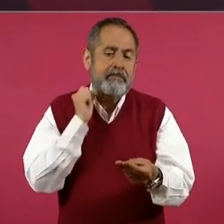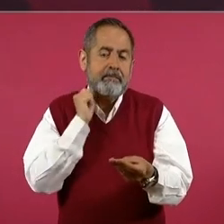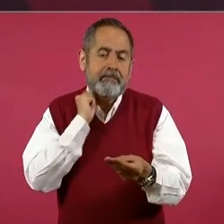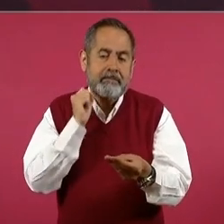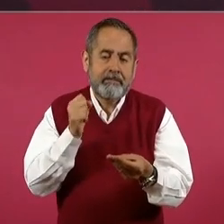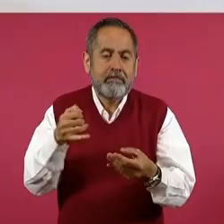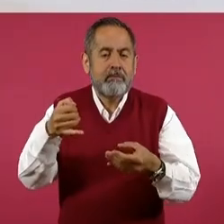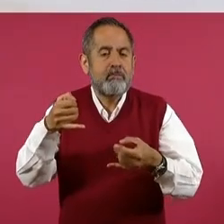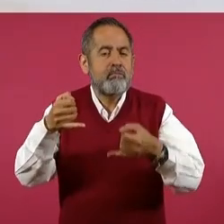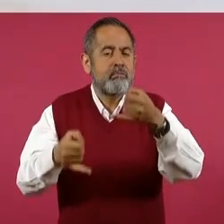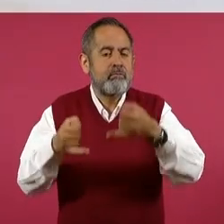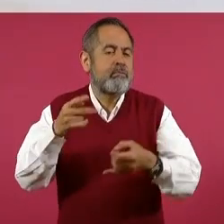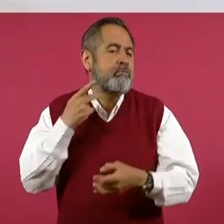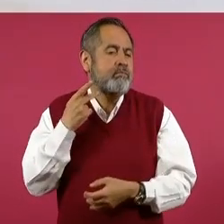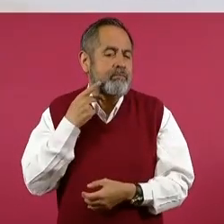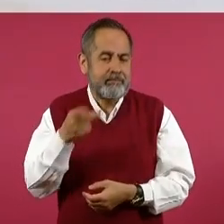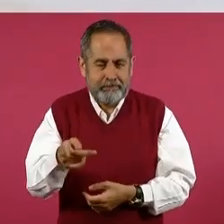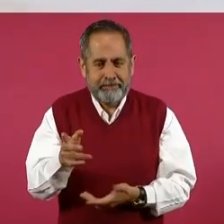de juicio político.